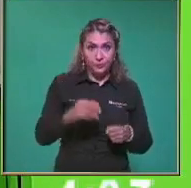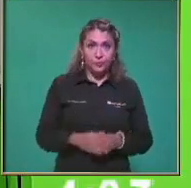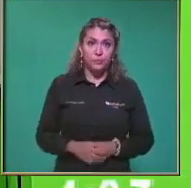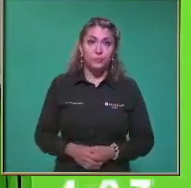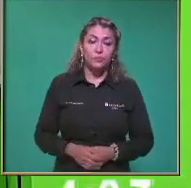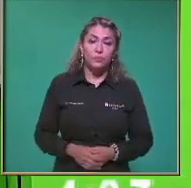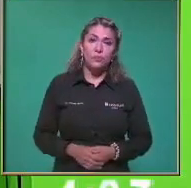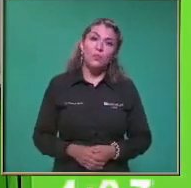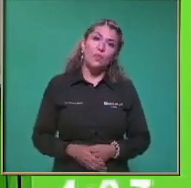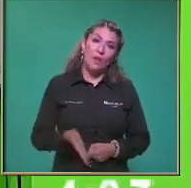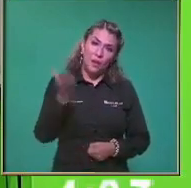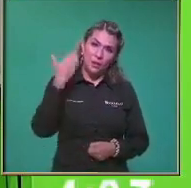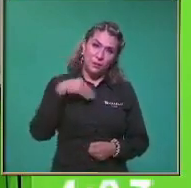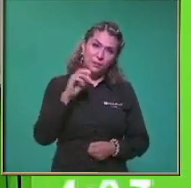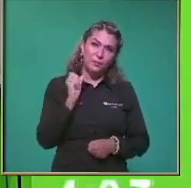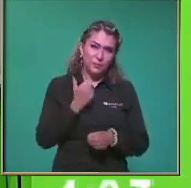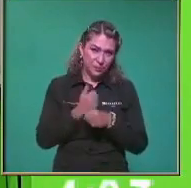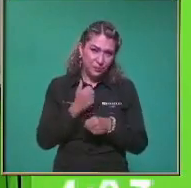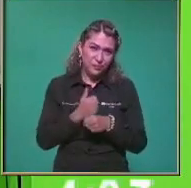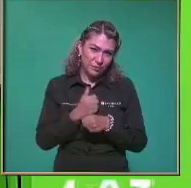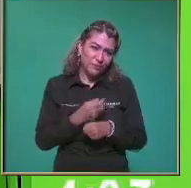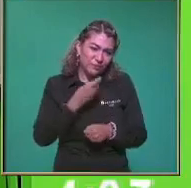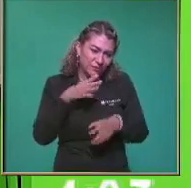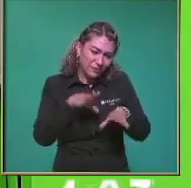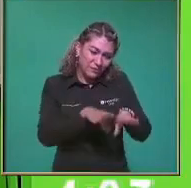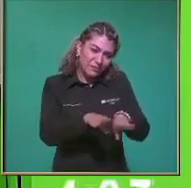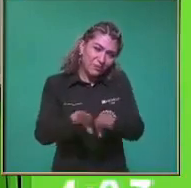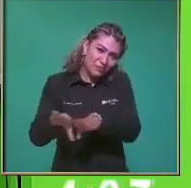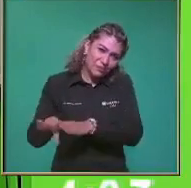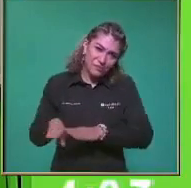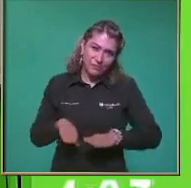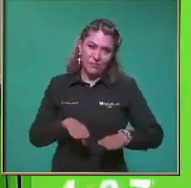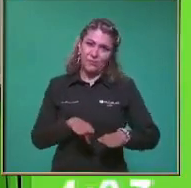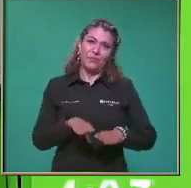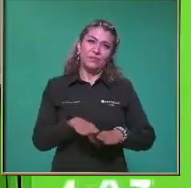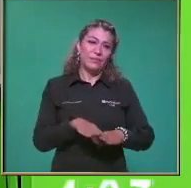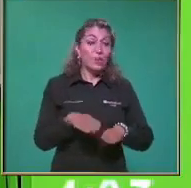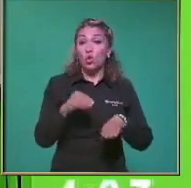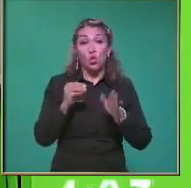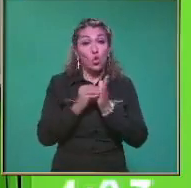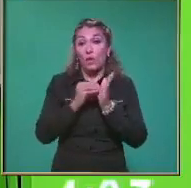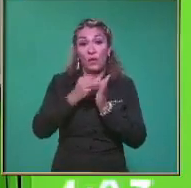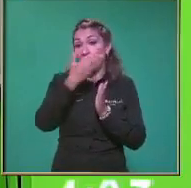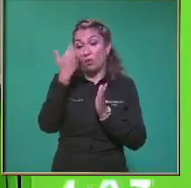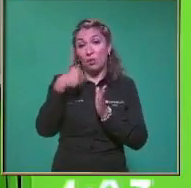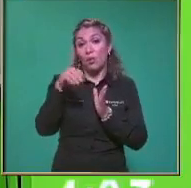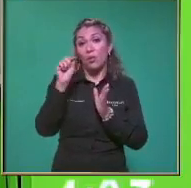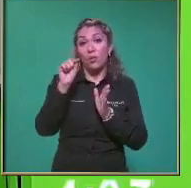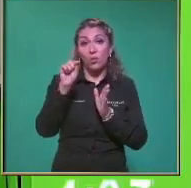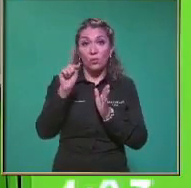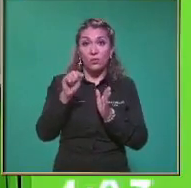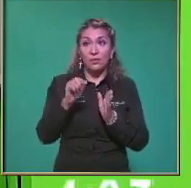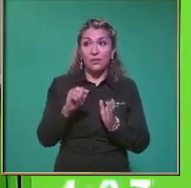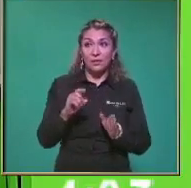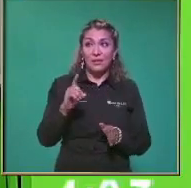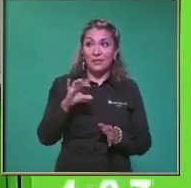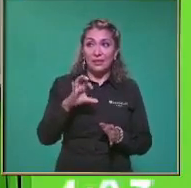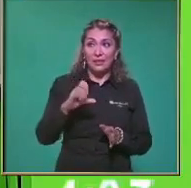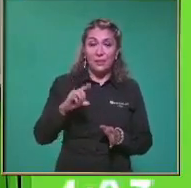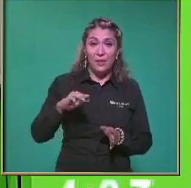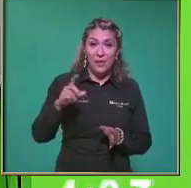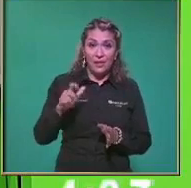cuando estábamos en la primaria, desde chiquitos nos enseñaron, antes de que viéramos los números decimales, nos dijeron que